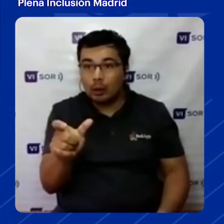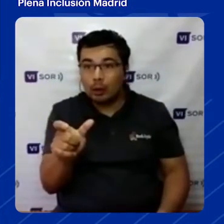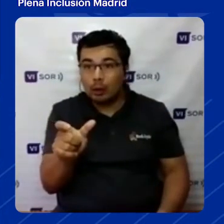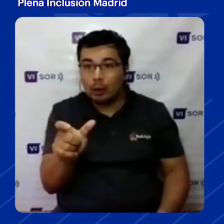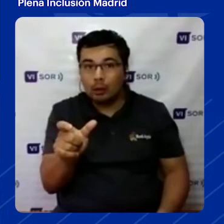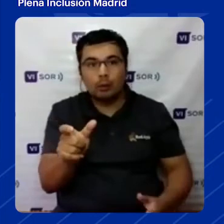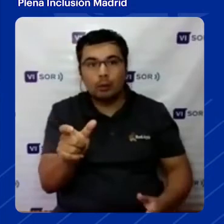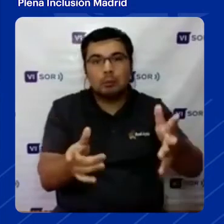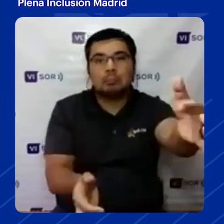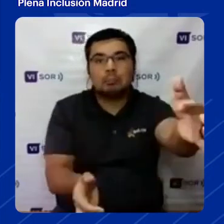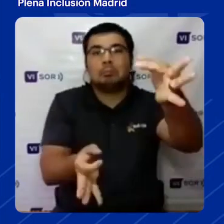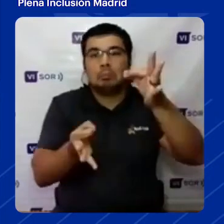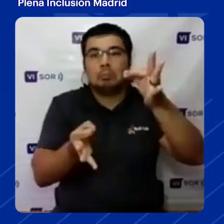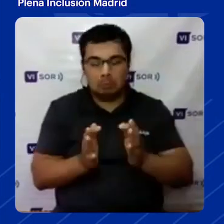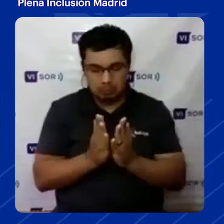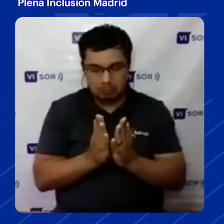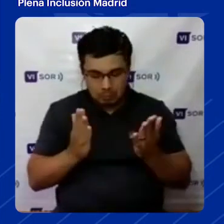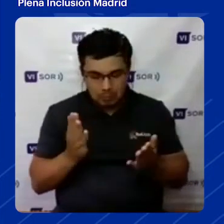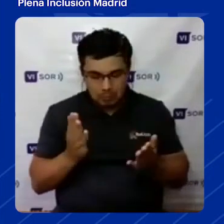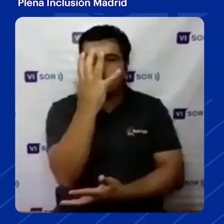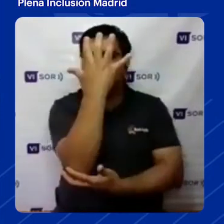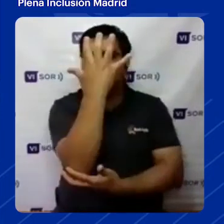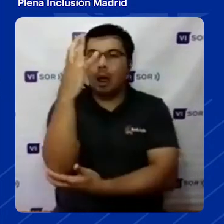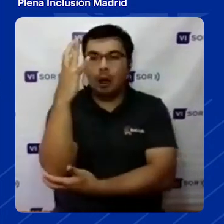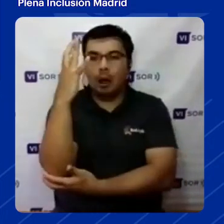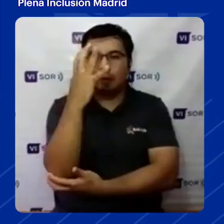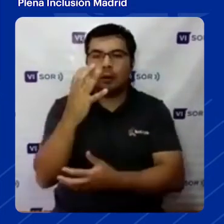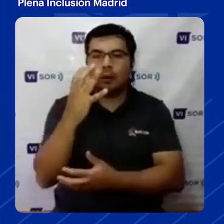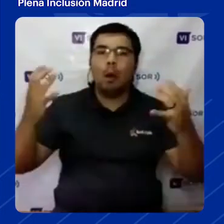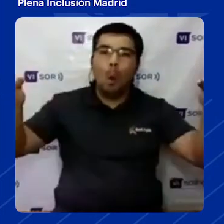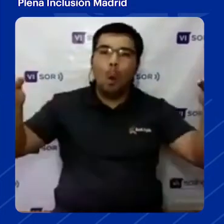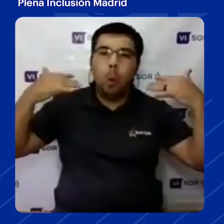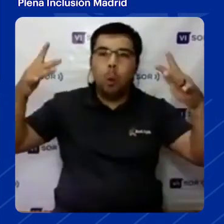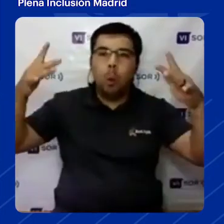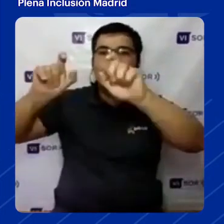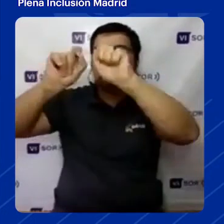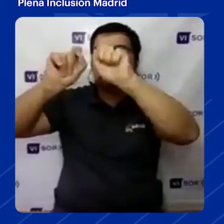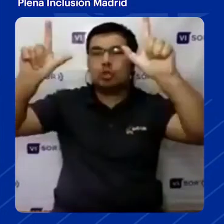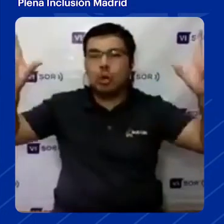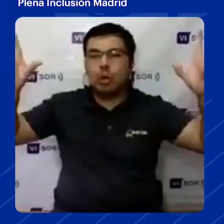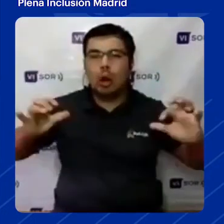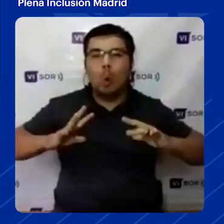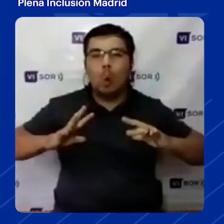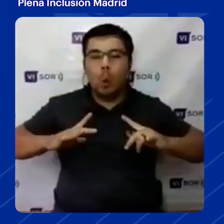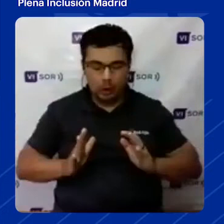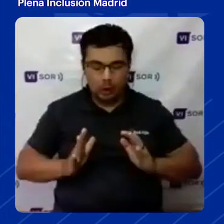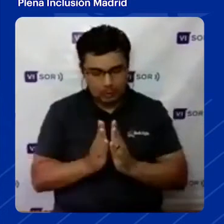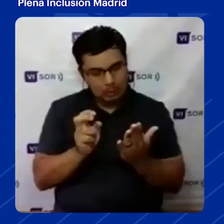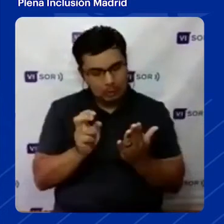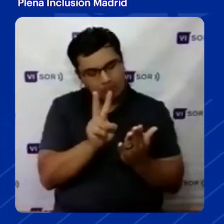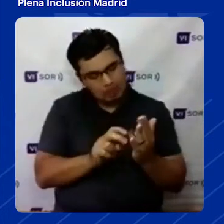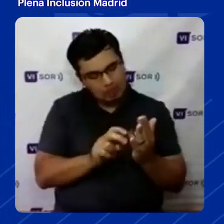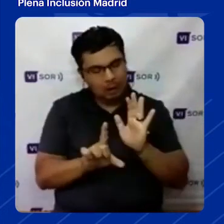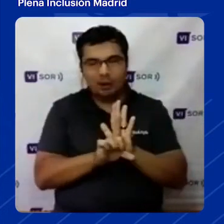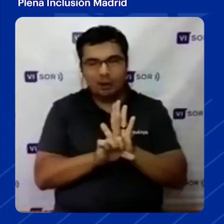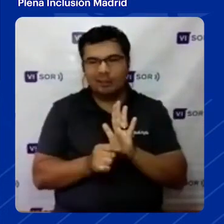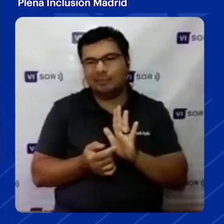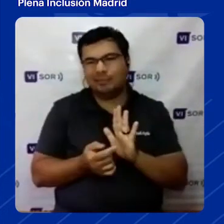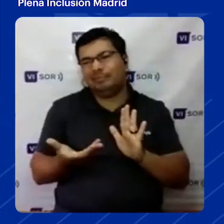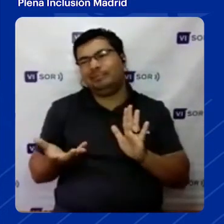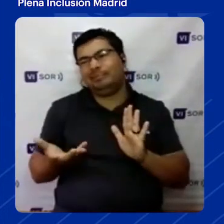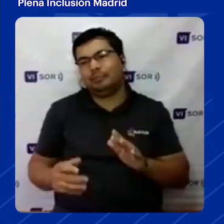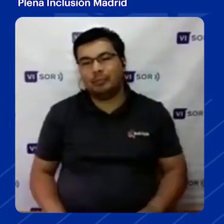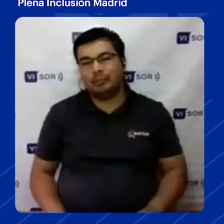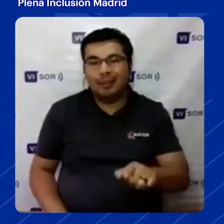libre para leer debajo de un árbol cuando hay un día de sol agradable o antes de dormir. No es lectura de ocio. Pero